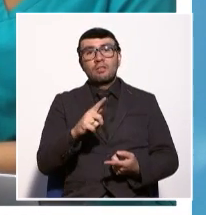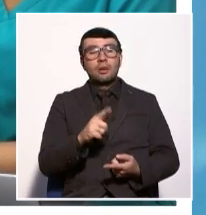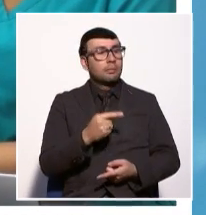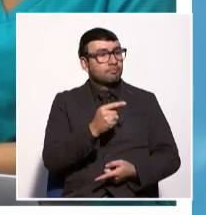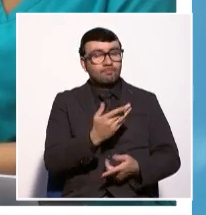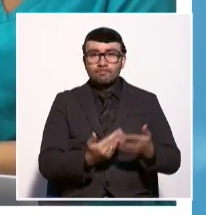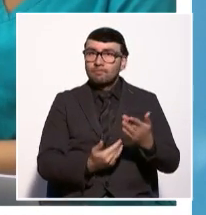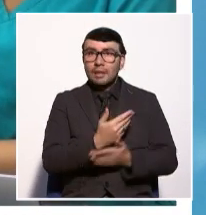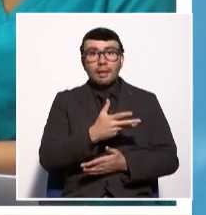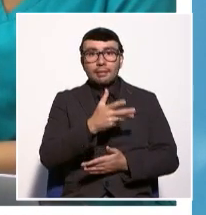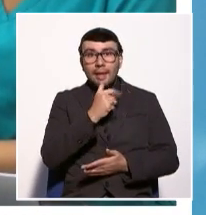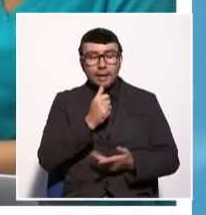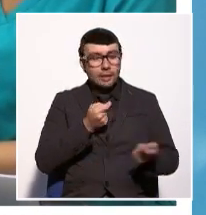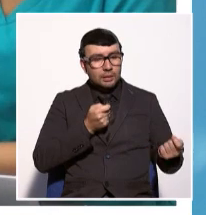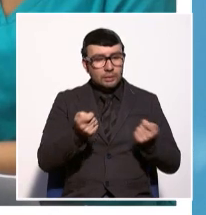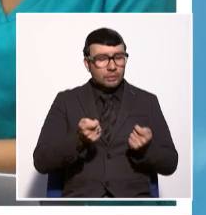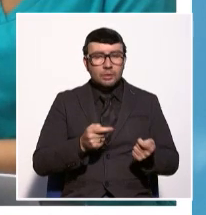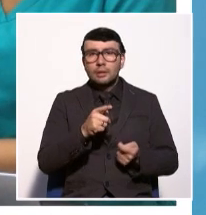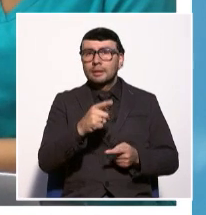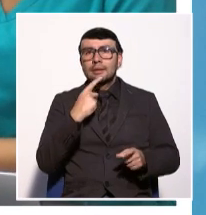de la fiesta